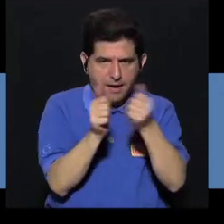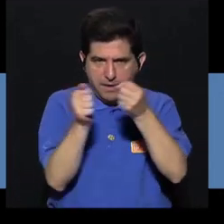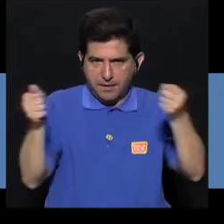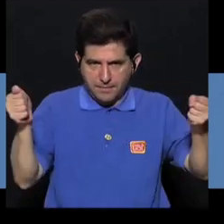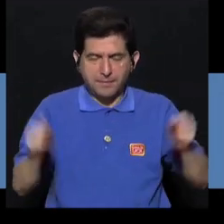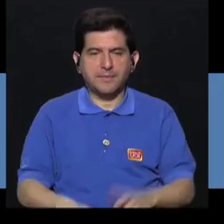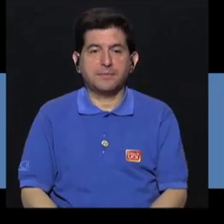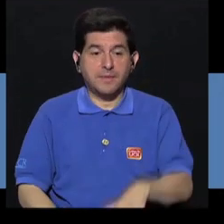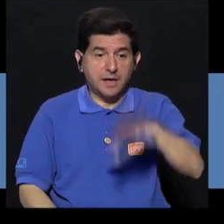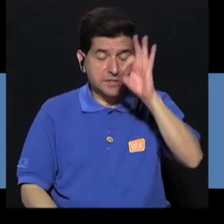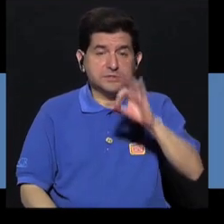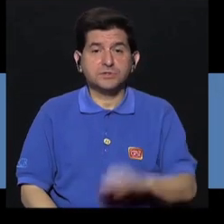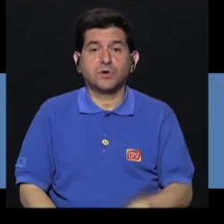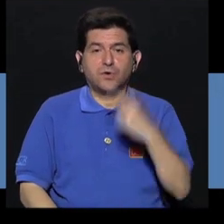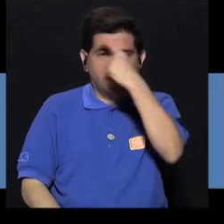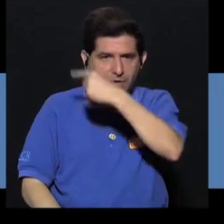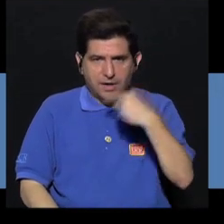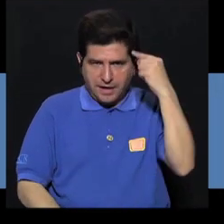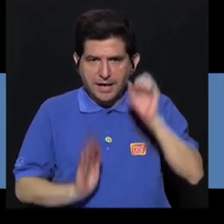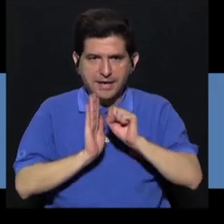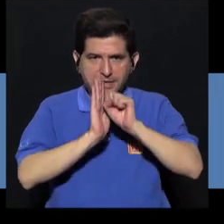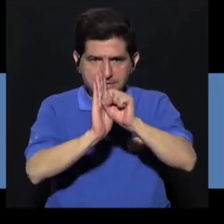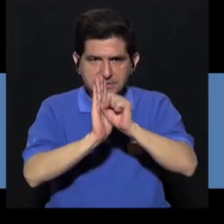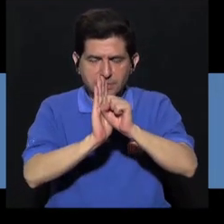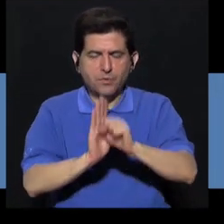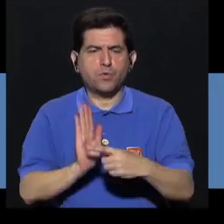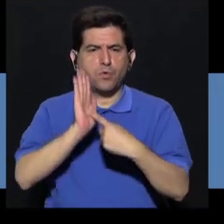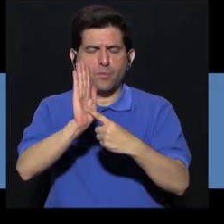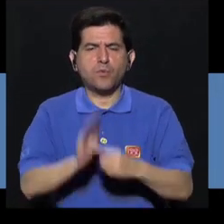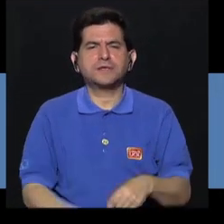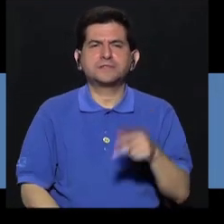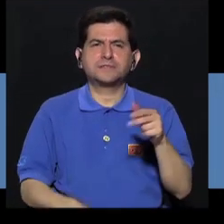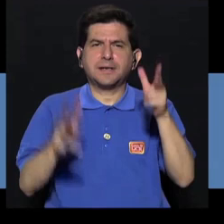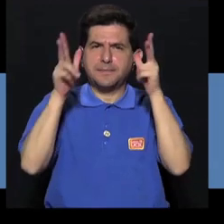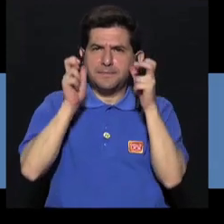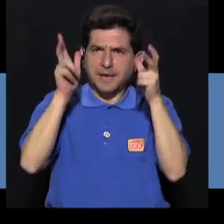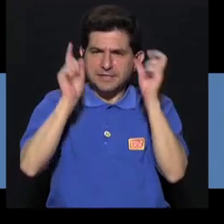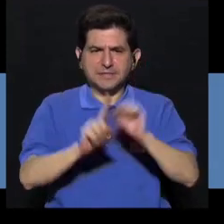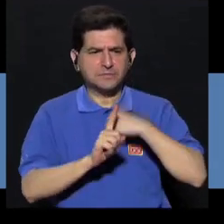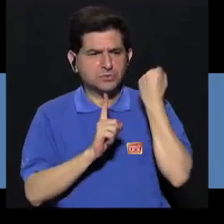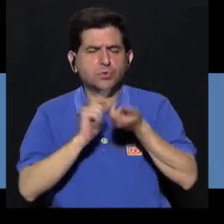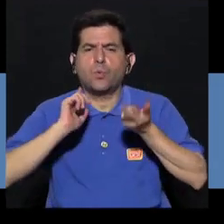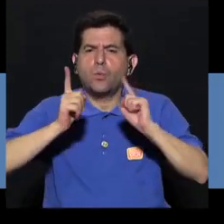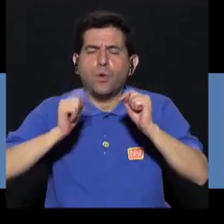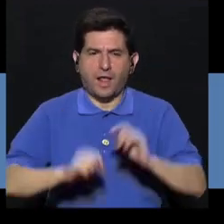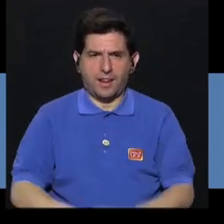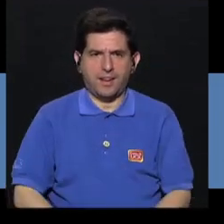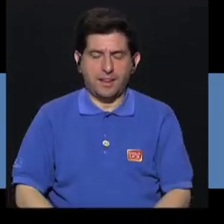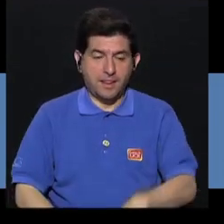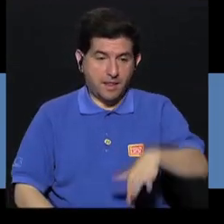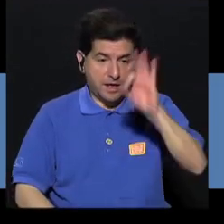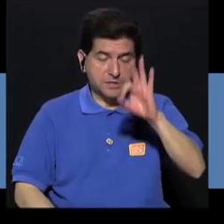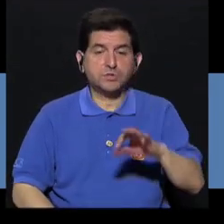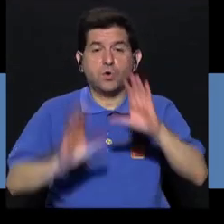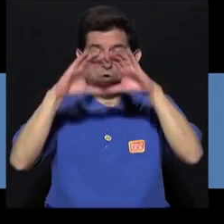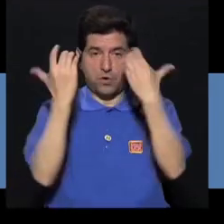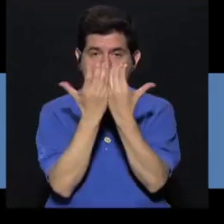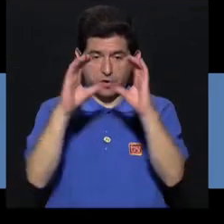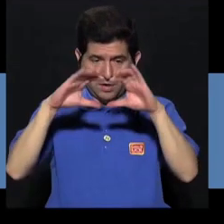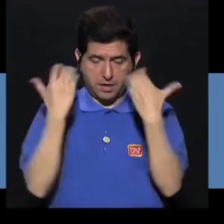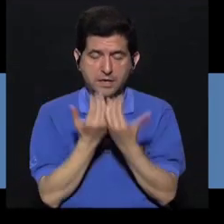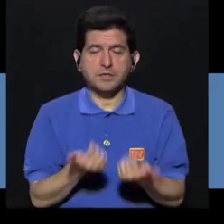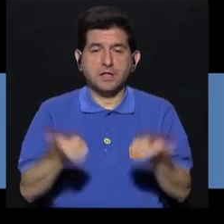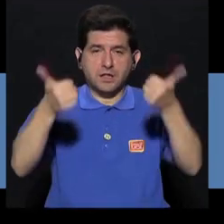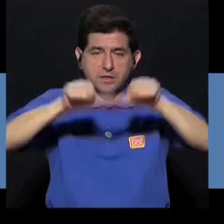mapa. Elija la cara o emoticón que exprese su percepción sobre la situación. Seleccione